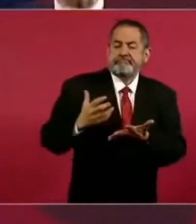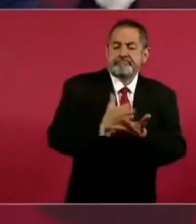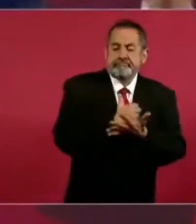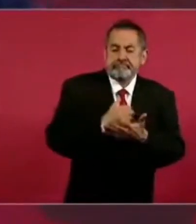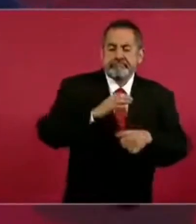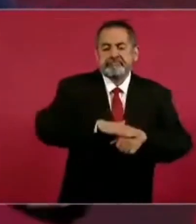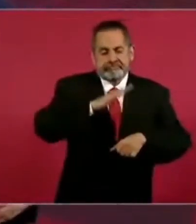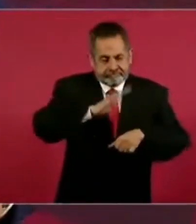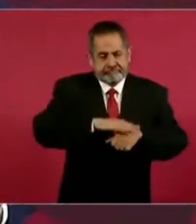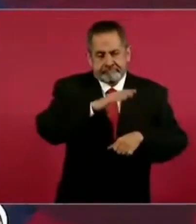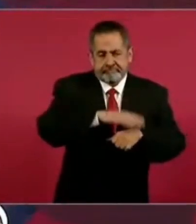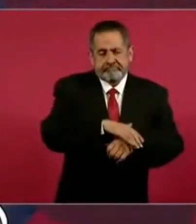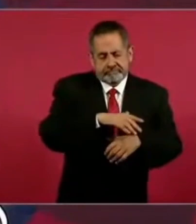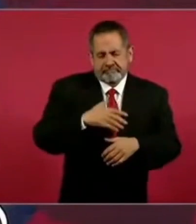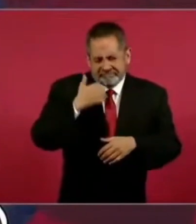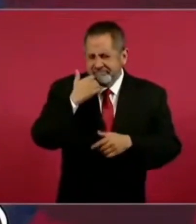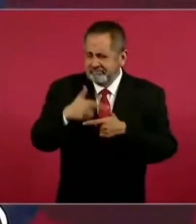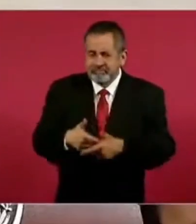riquezas?